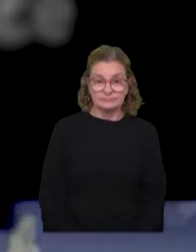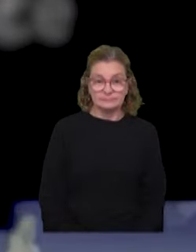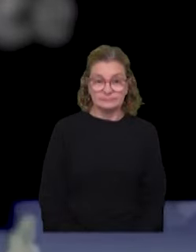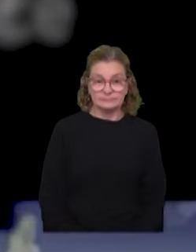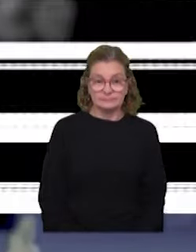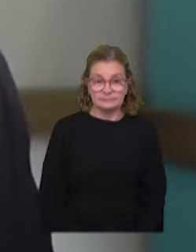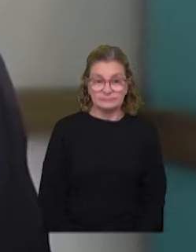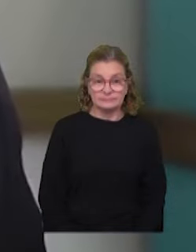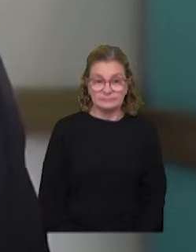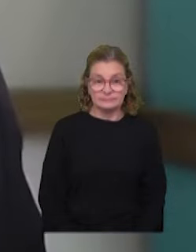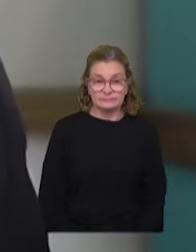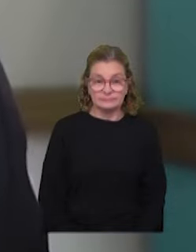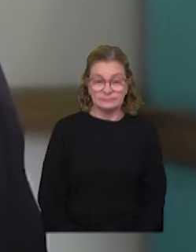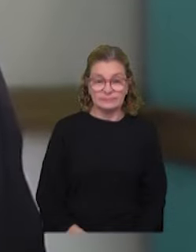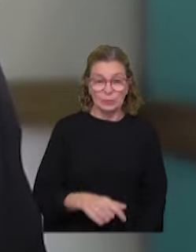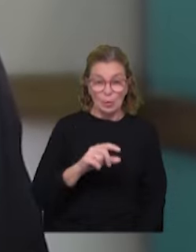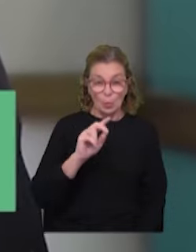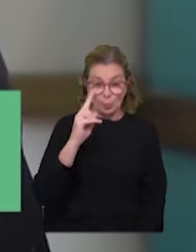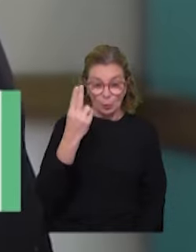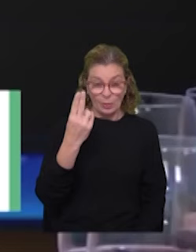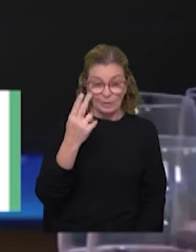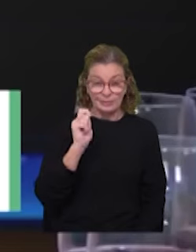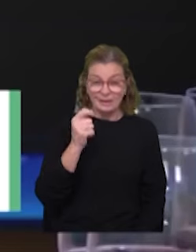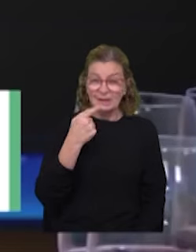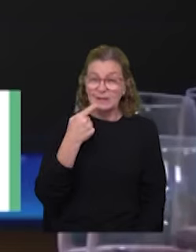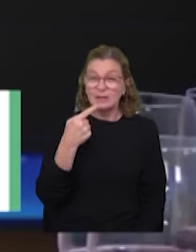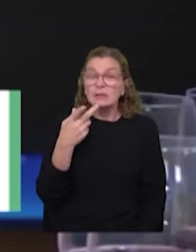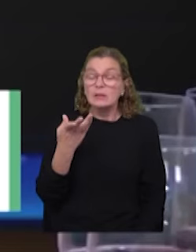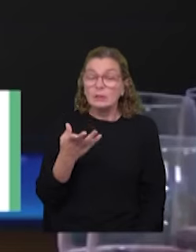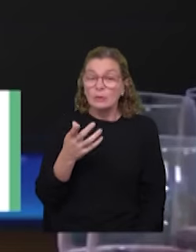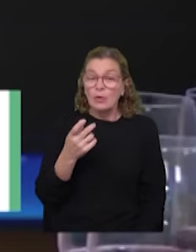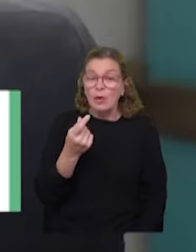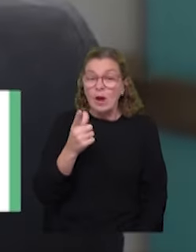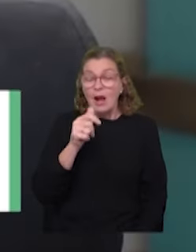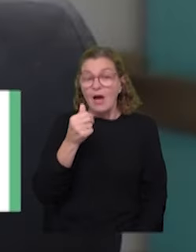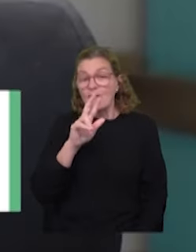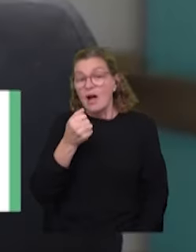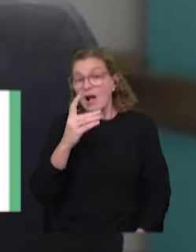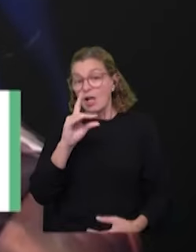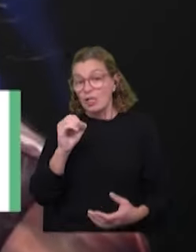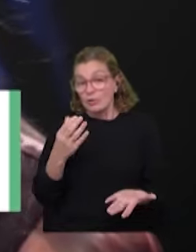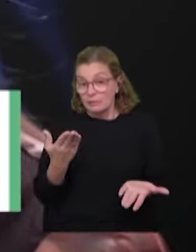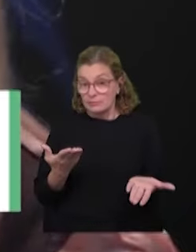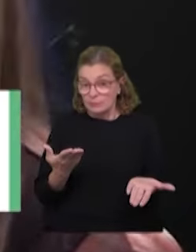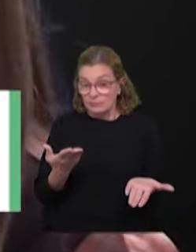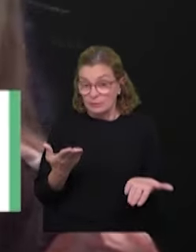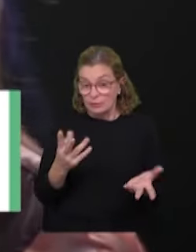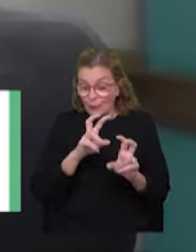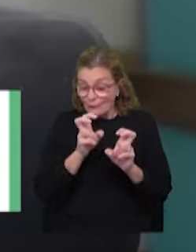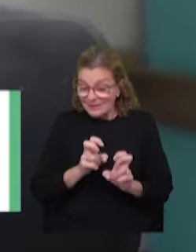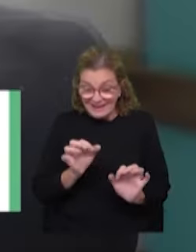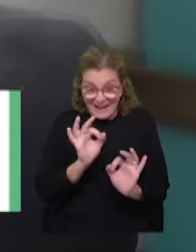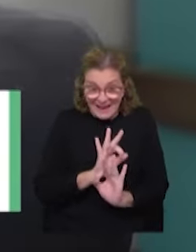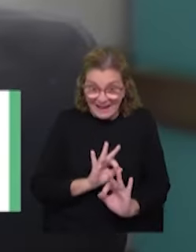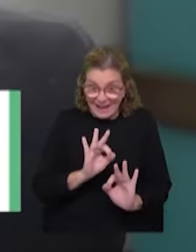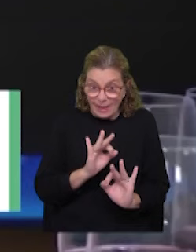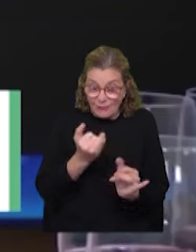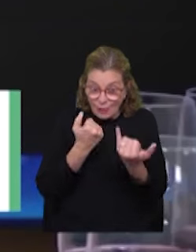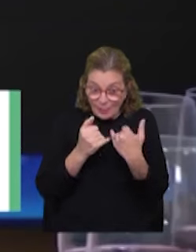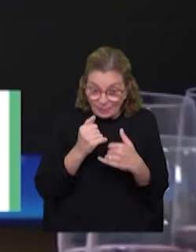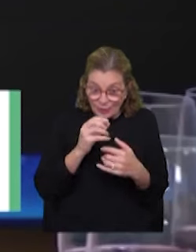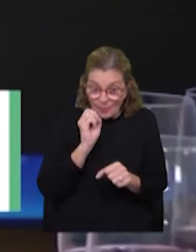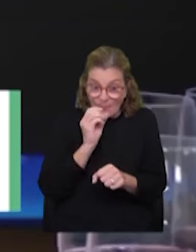relevantes los uruguayos porque qué le reprocha usted el lavado no investigan nada del lado